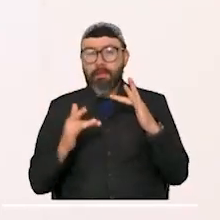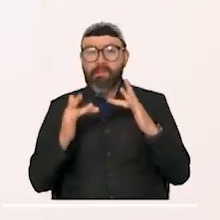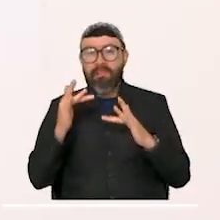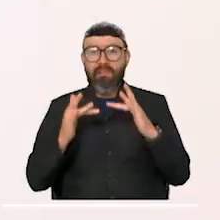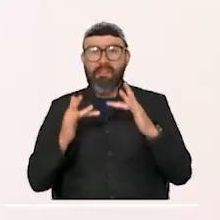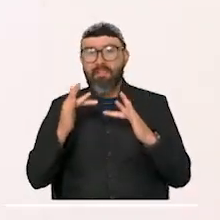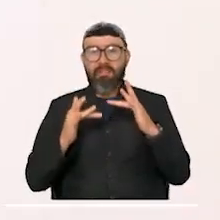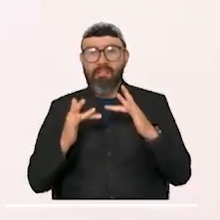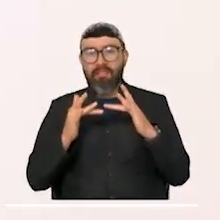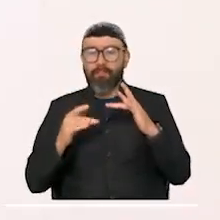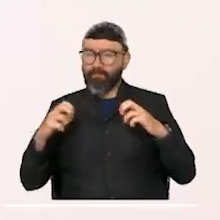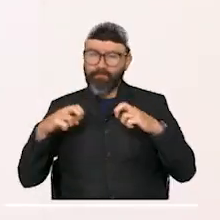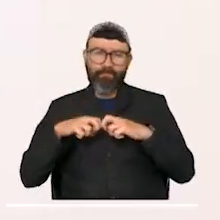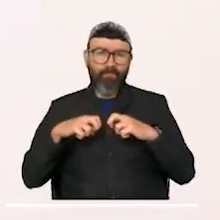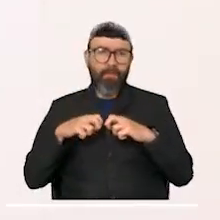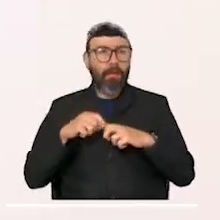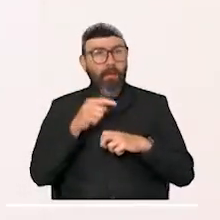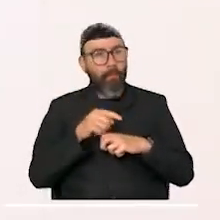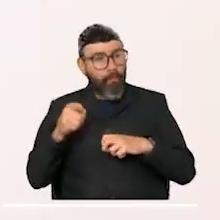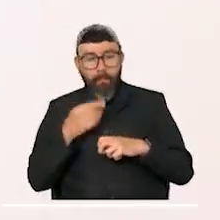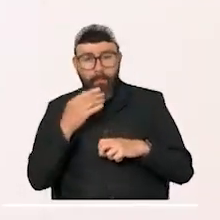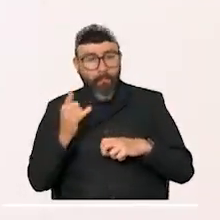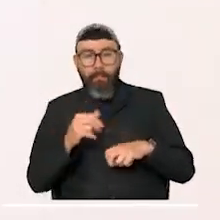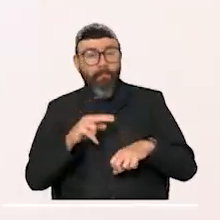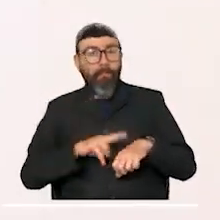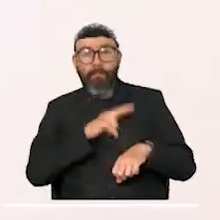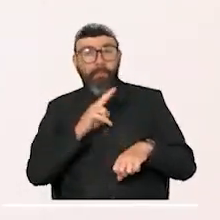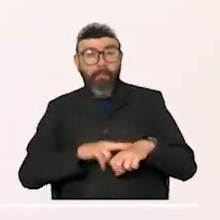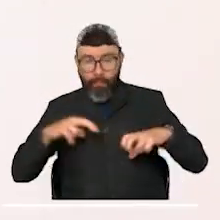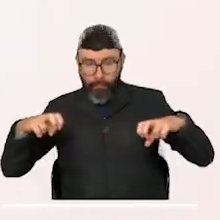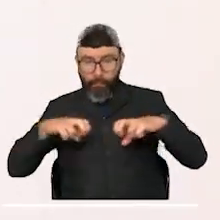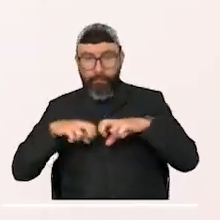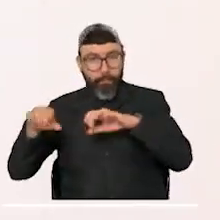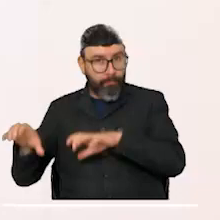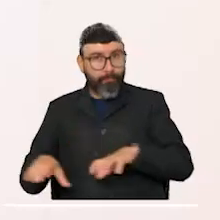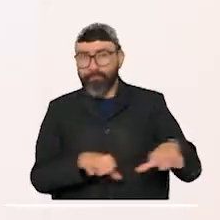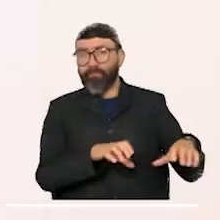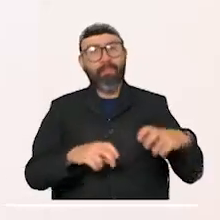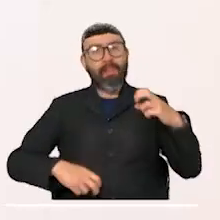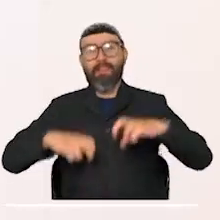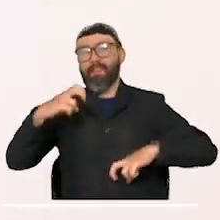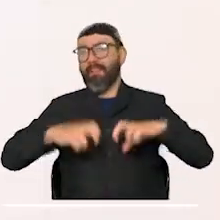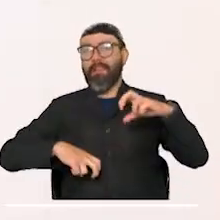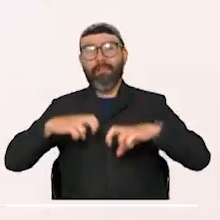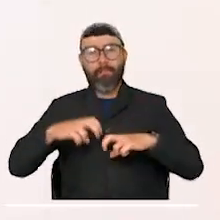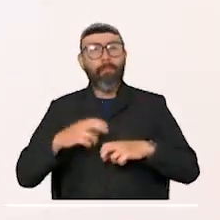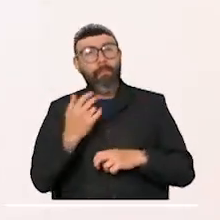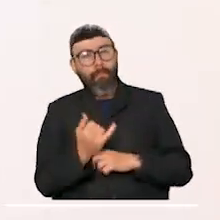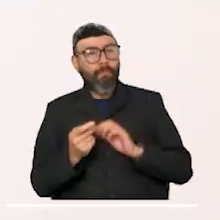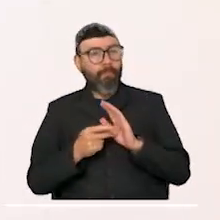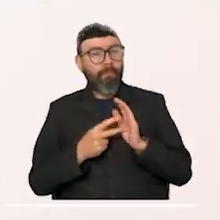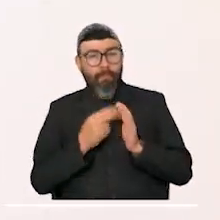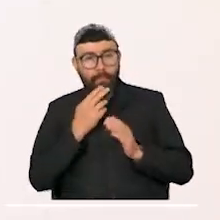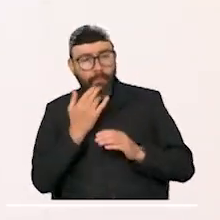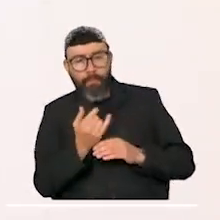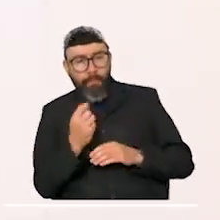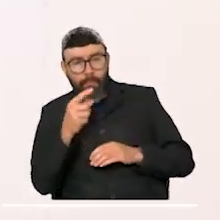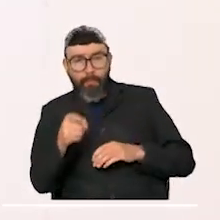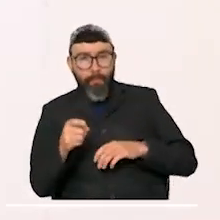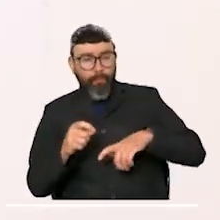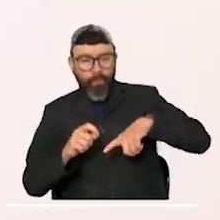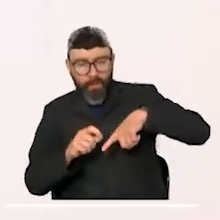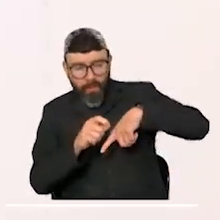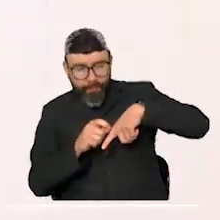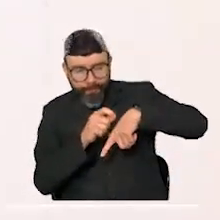obstruyendo el flujo natural de la energía de nuestro cuerpo Entonces si vamos a vamos a interferir con ciertos funcionamientos